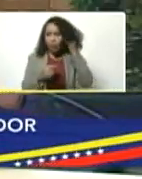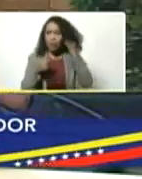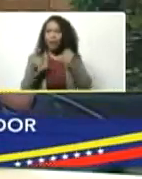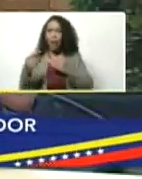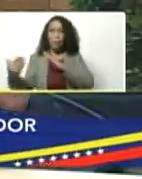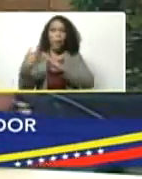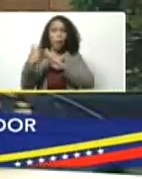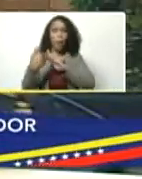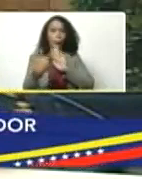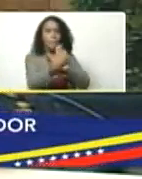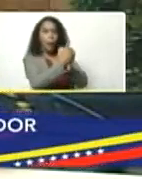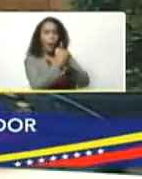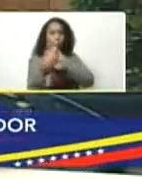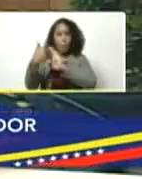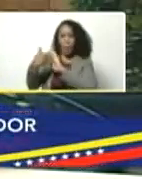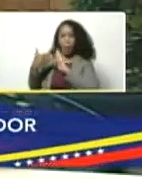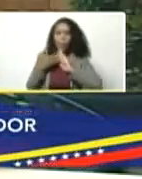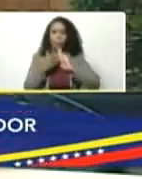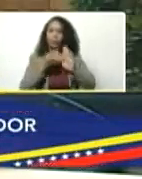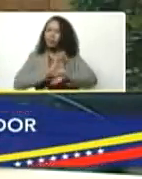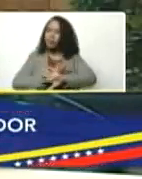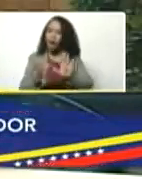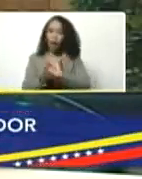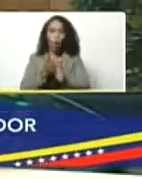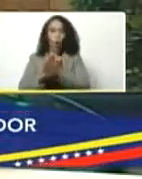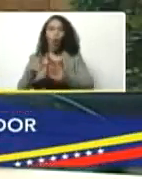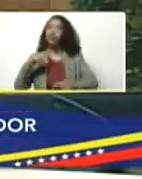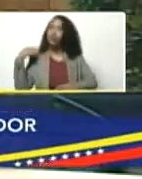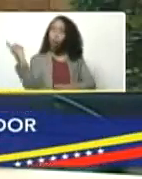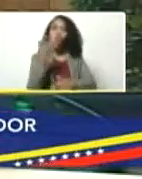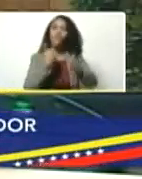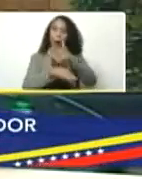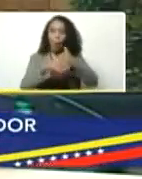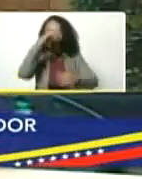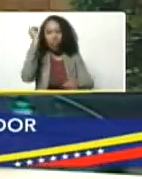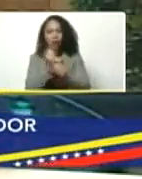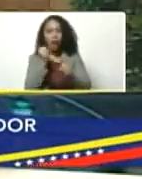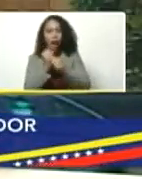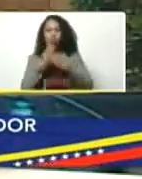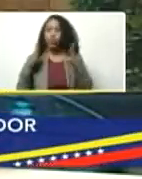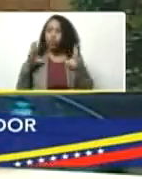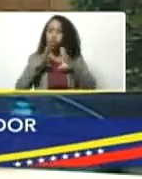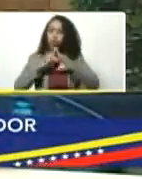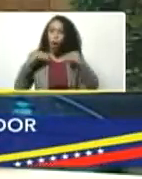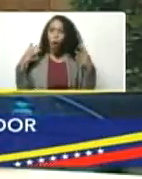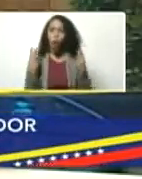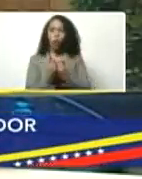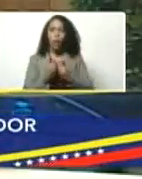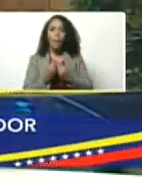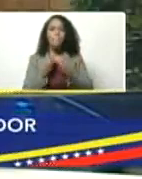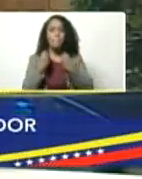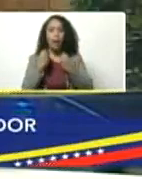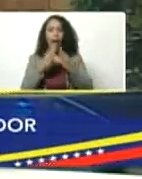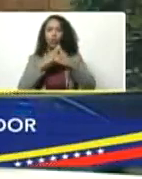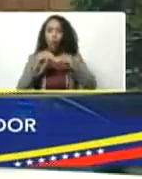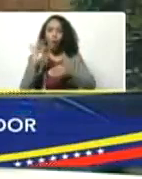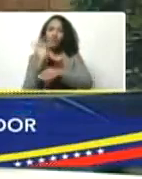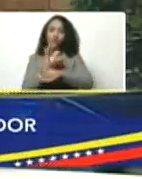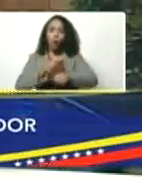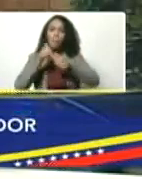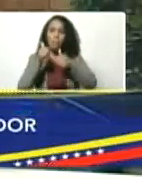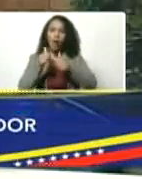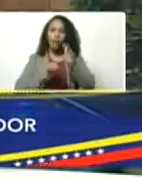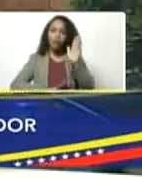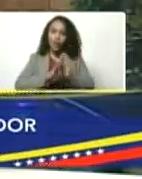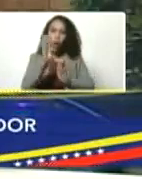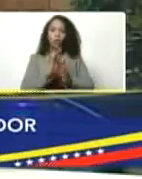ya basta de eso. Vamos a trabajar todos, todos, porque las cosas funcionen y funcionen bien.